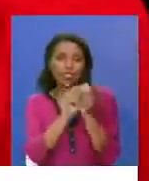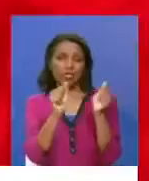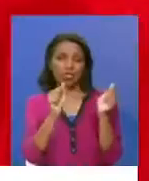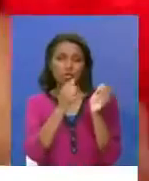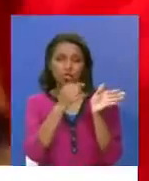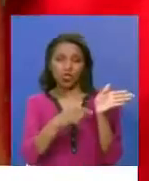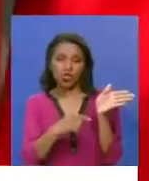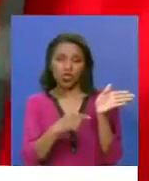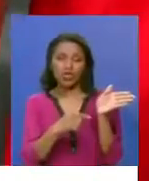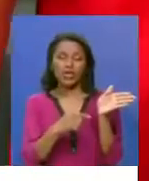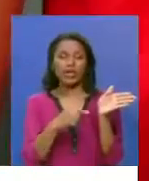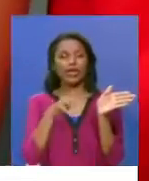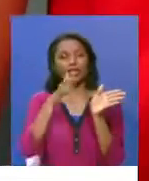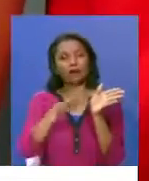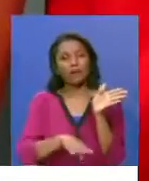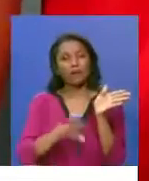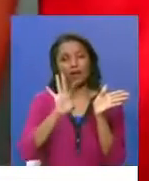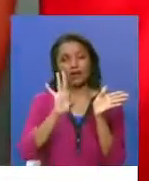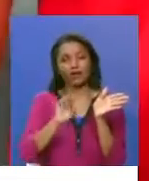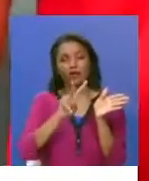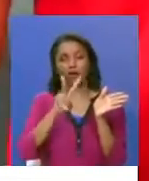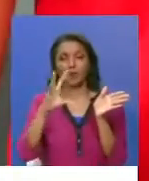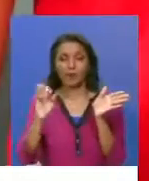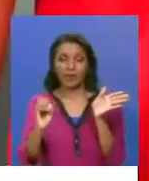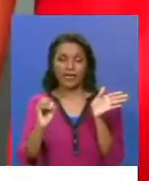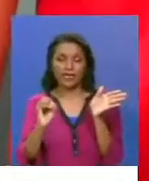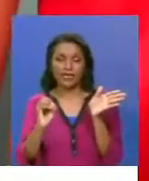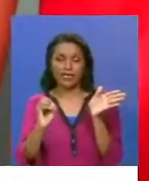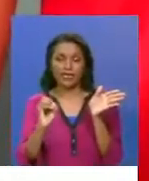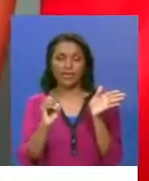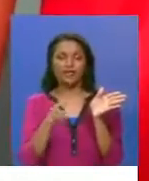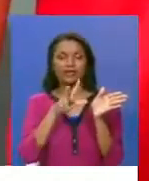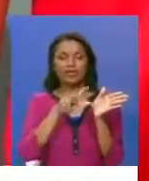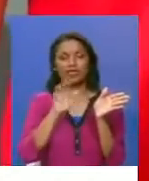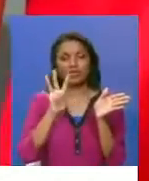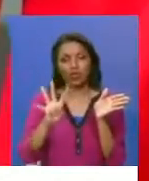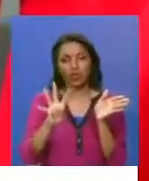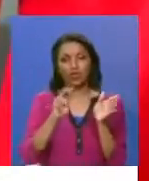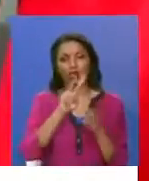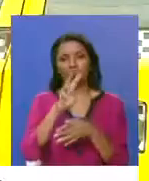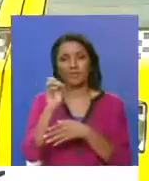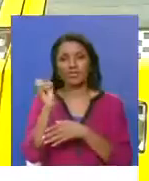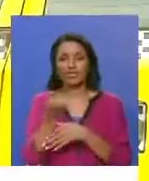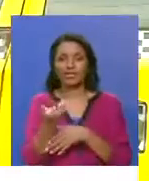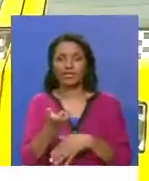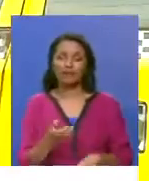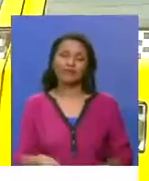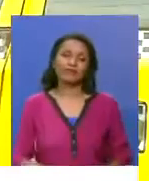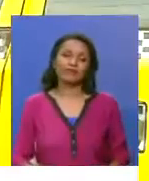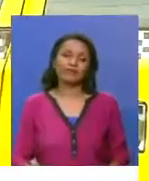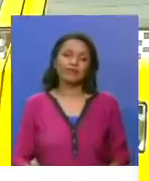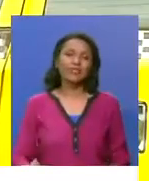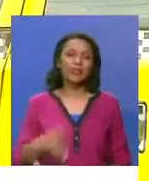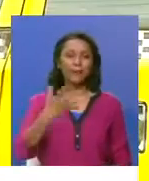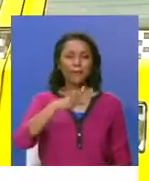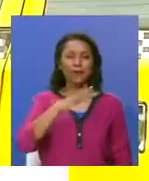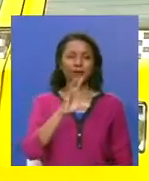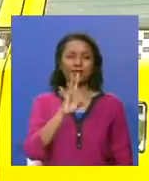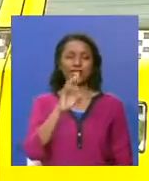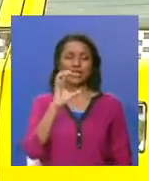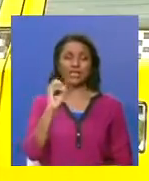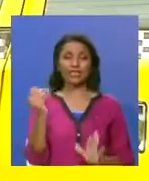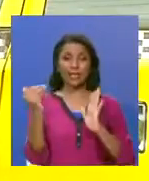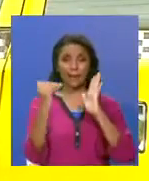el subsidio son 9,20. Así que se le va a cargar 34,20 centavos. Son cerca de 70 mil